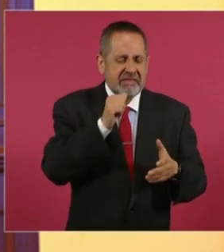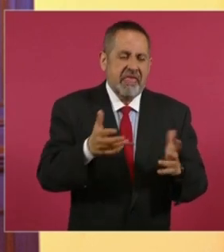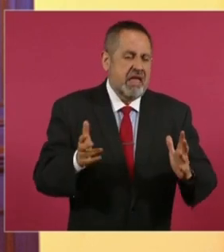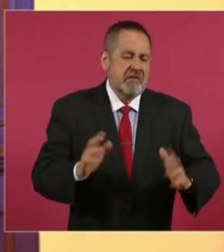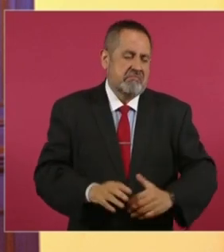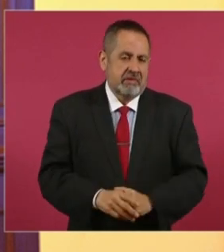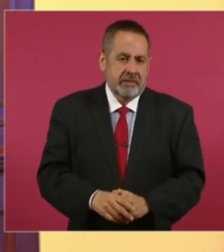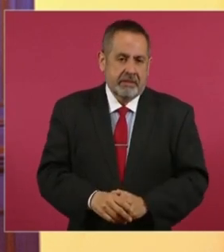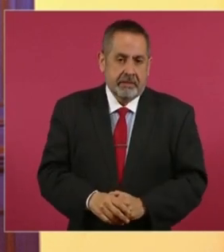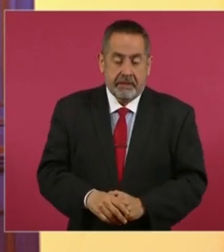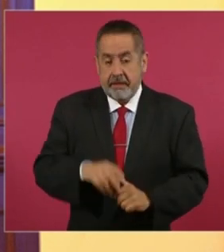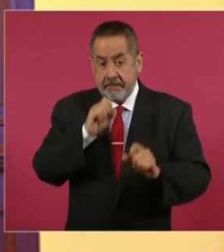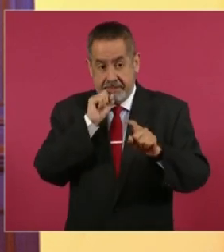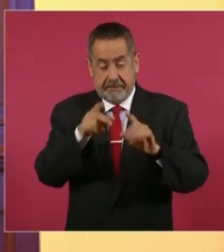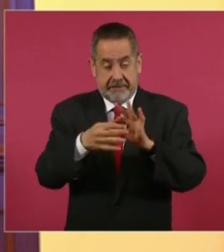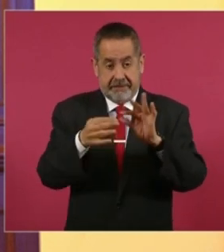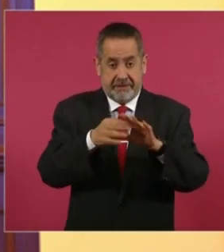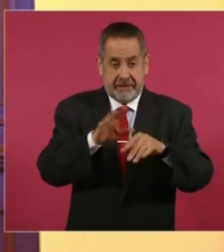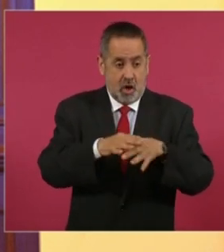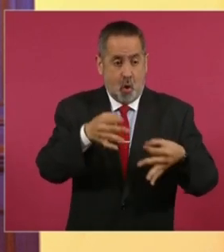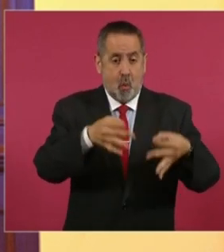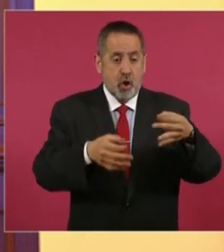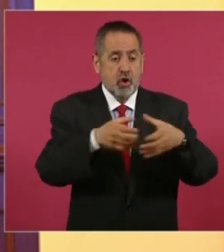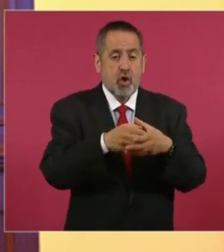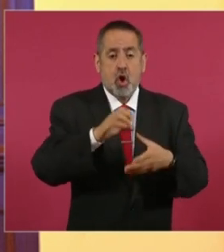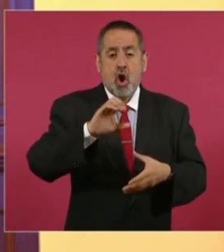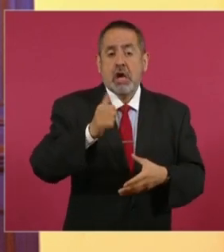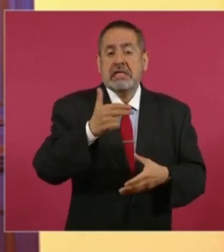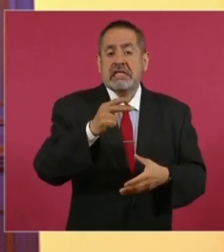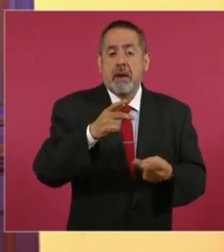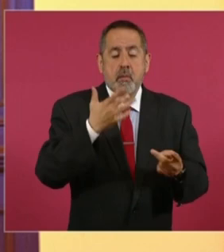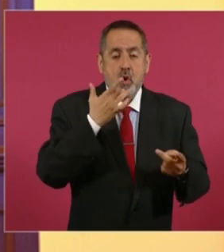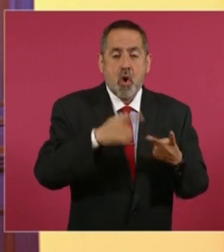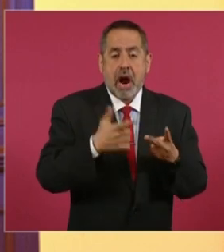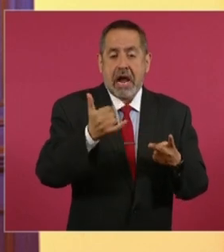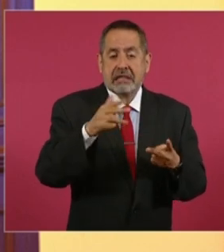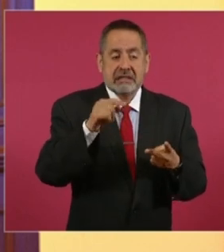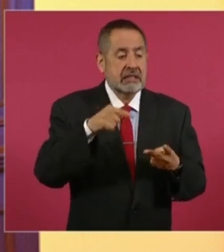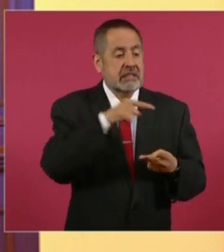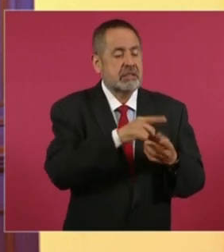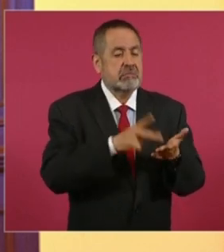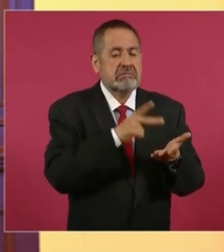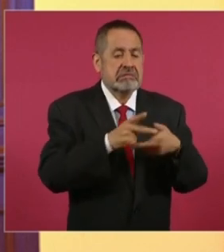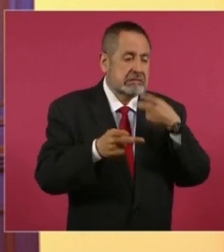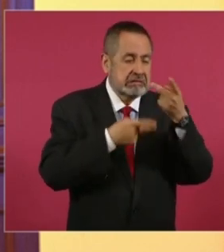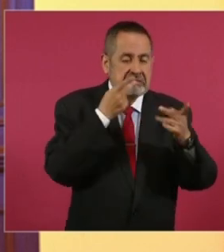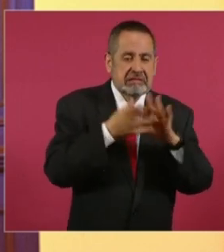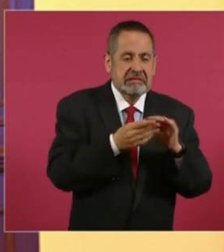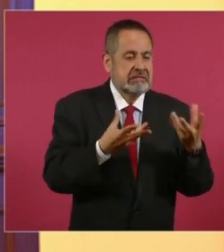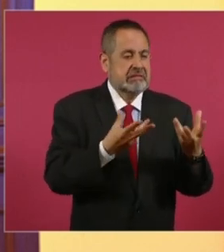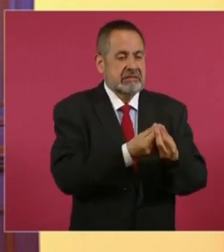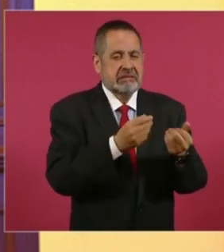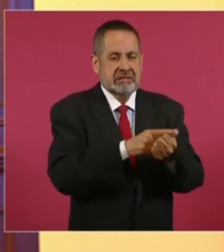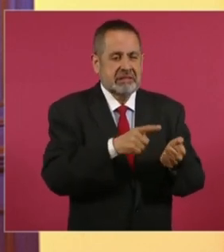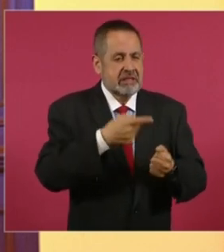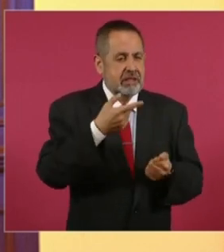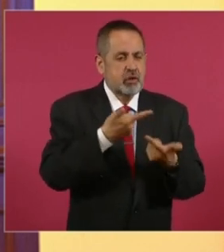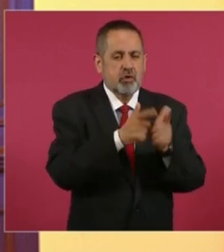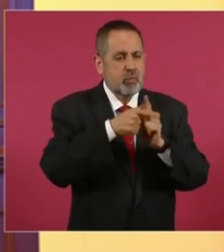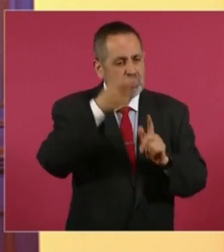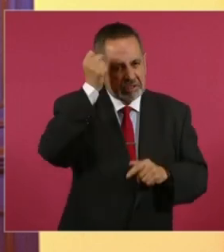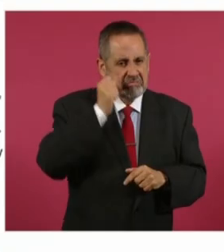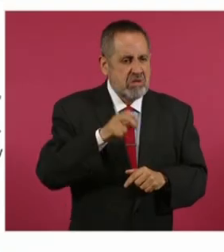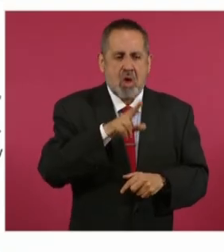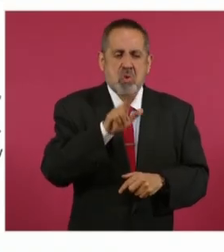También llama la atención que en los juicios del Chapo Guzmán y García Luna declararon muchas personas que pertenecían al cártel de Sinaloa